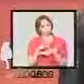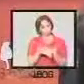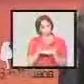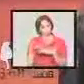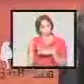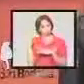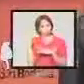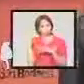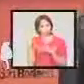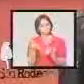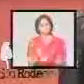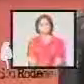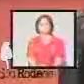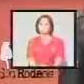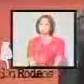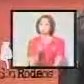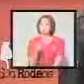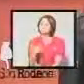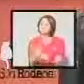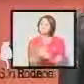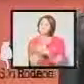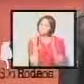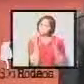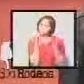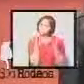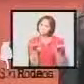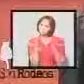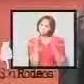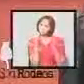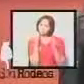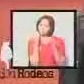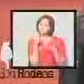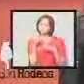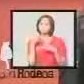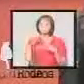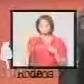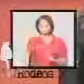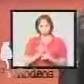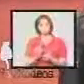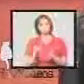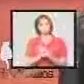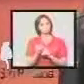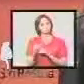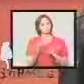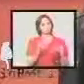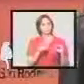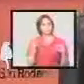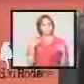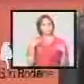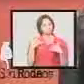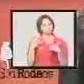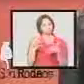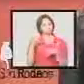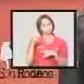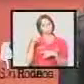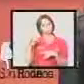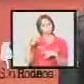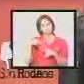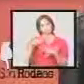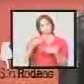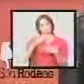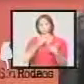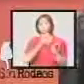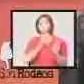más rápida. ¿Ese es un nuevo modelo de atención al cliente? Así es, hemos estado instalándolo ya en los moles, ¿verdad? Y nos ha dado muy